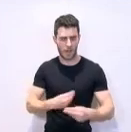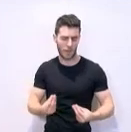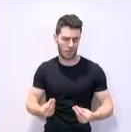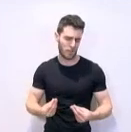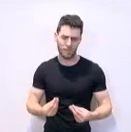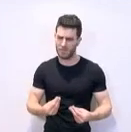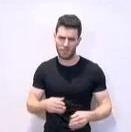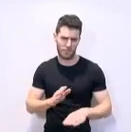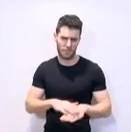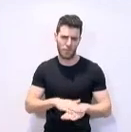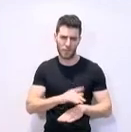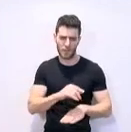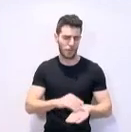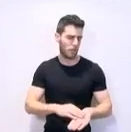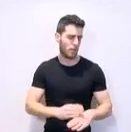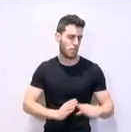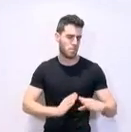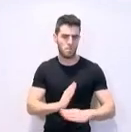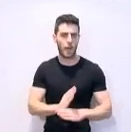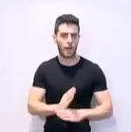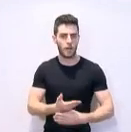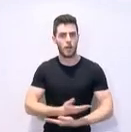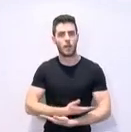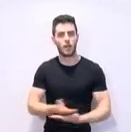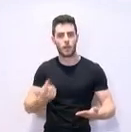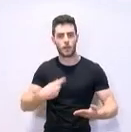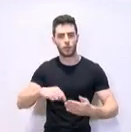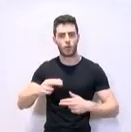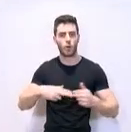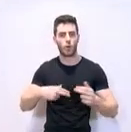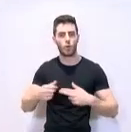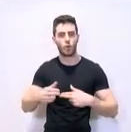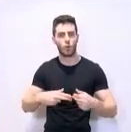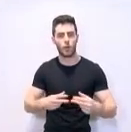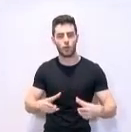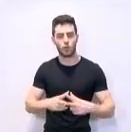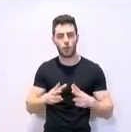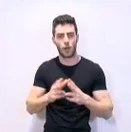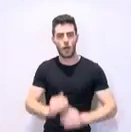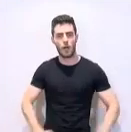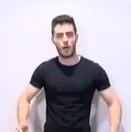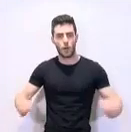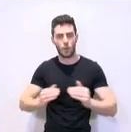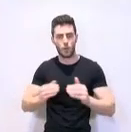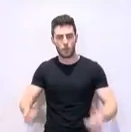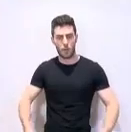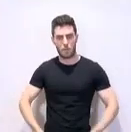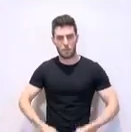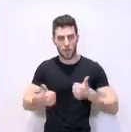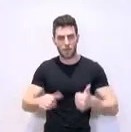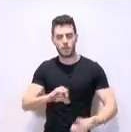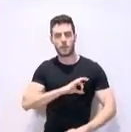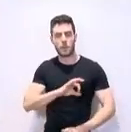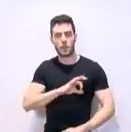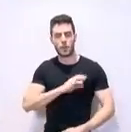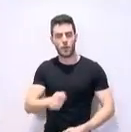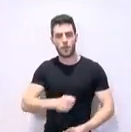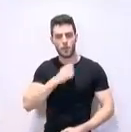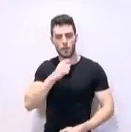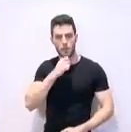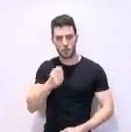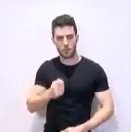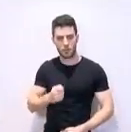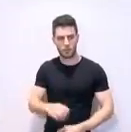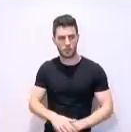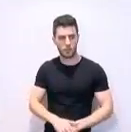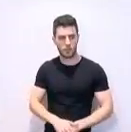y garanticen que construimos una sociedad más justa. Señores del Partido Socialista, se van todos.